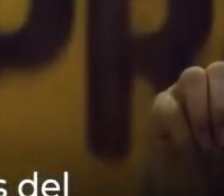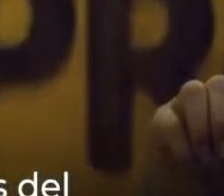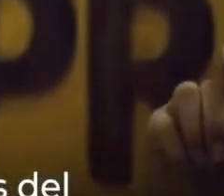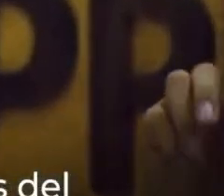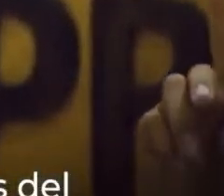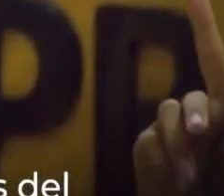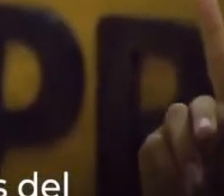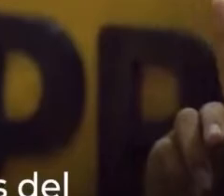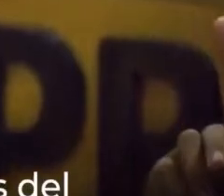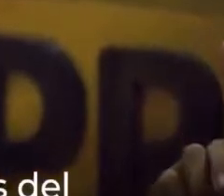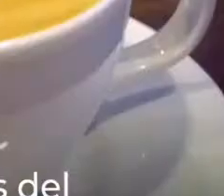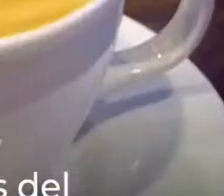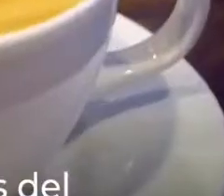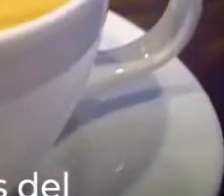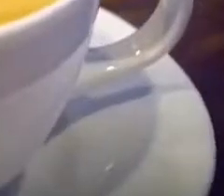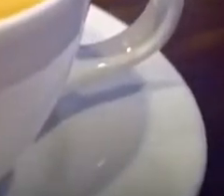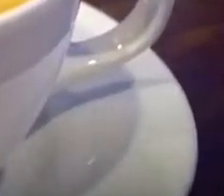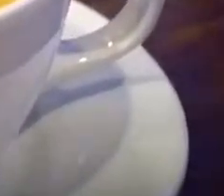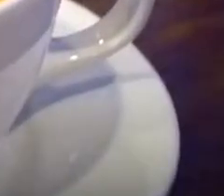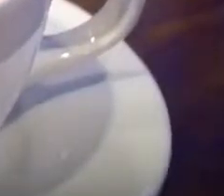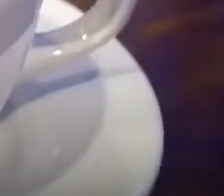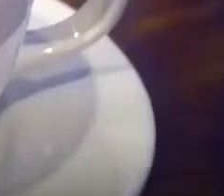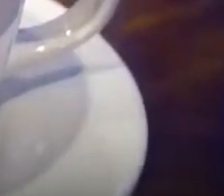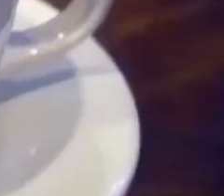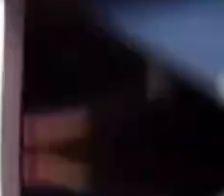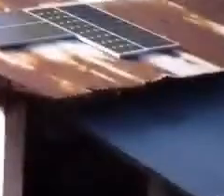más exquisitos cafés del mundo.